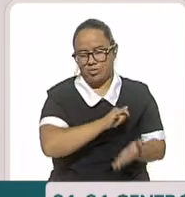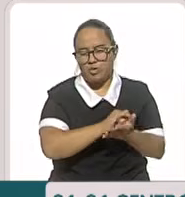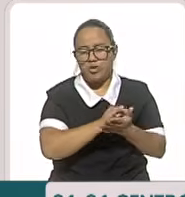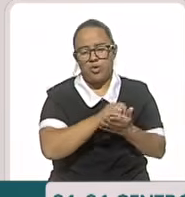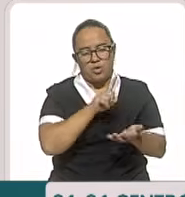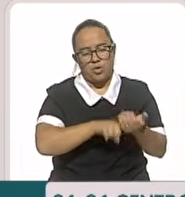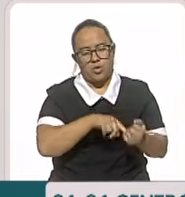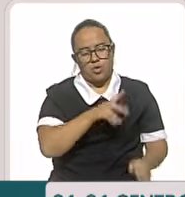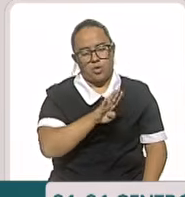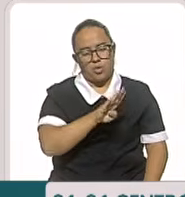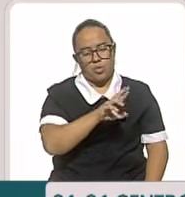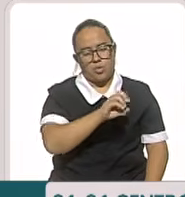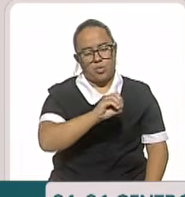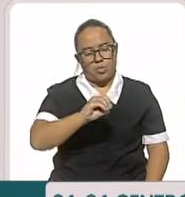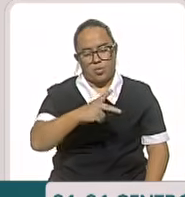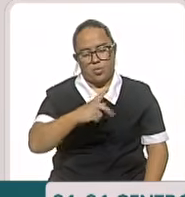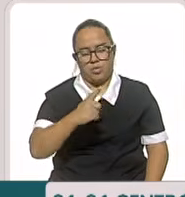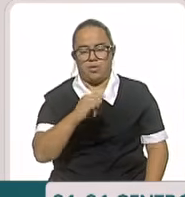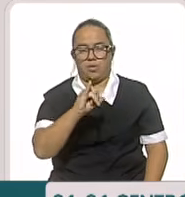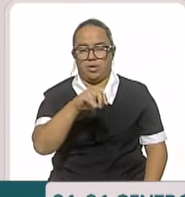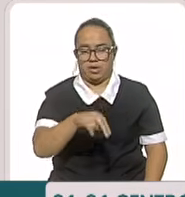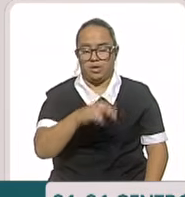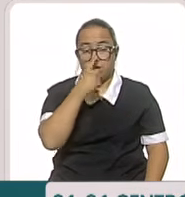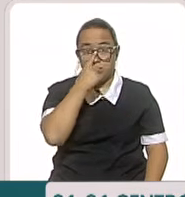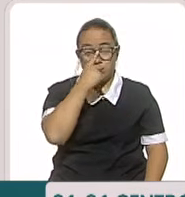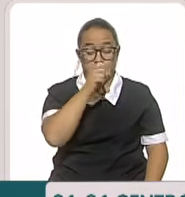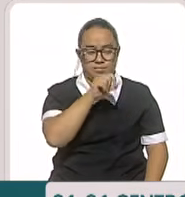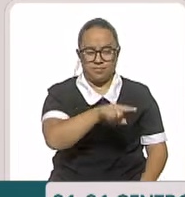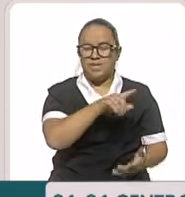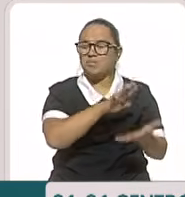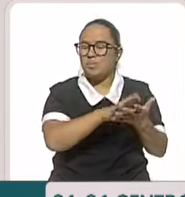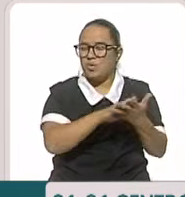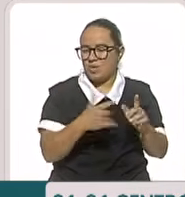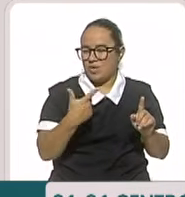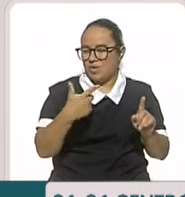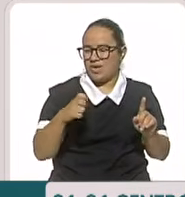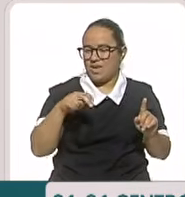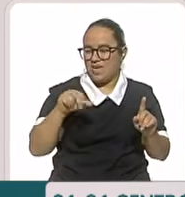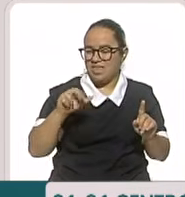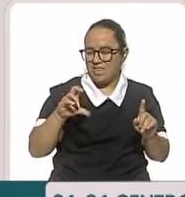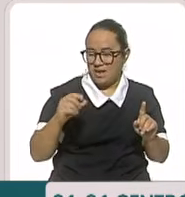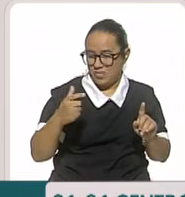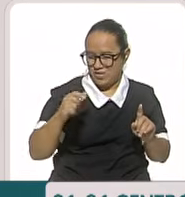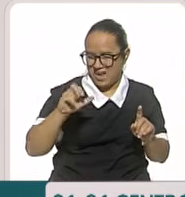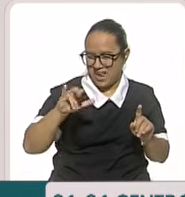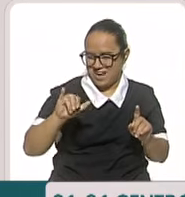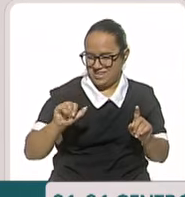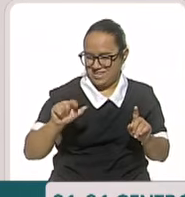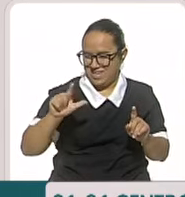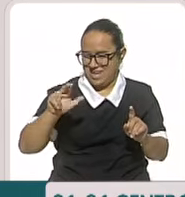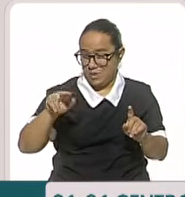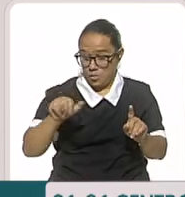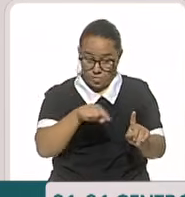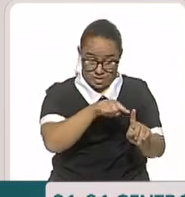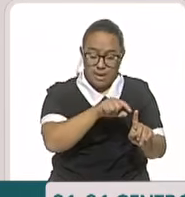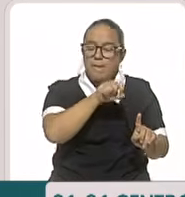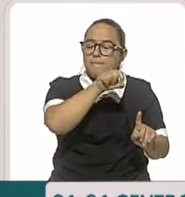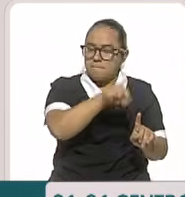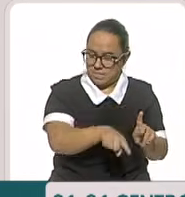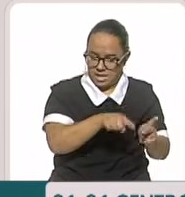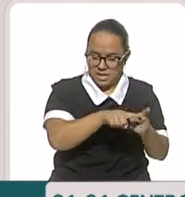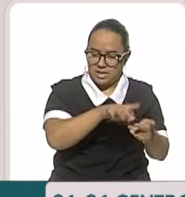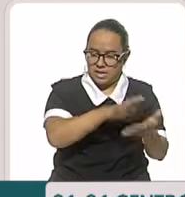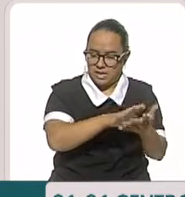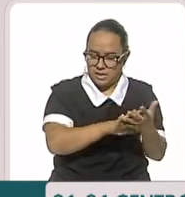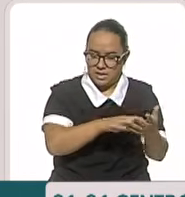encuentra en Brooklyn, justamente en la misma prisión donde estuvo Genaro García Luna, para que la gente ubique, y donde pues actualmente se encuentra también